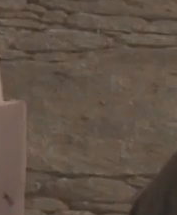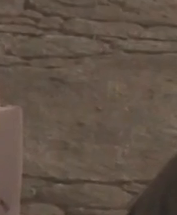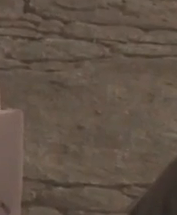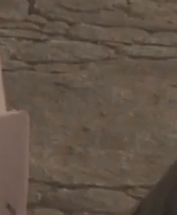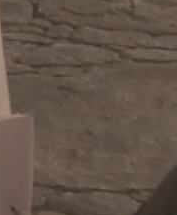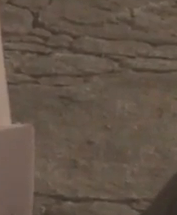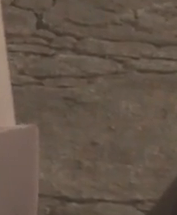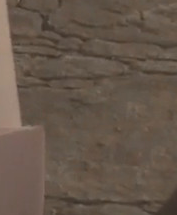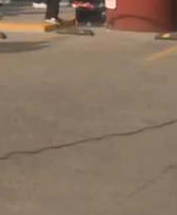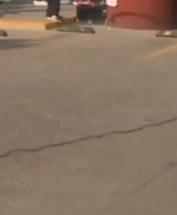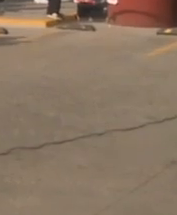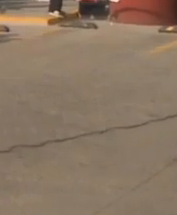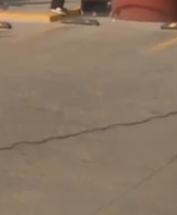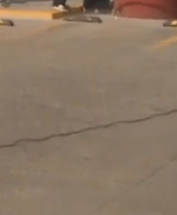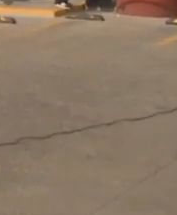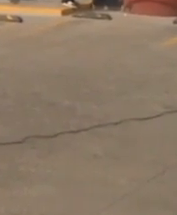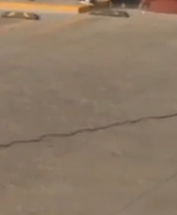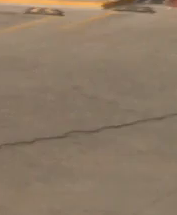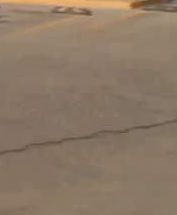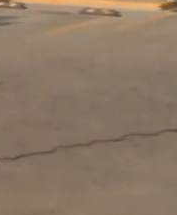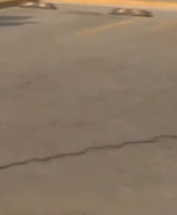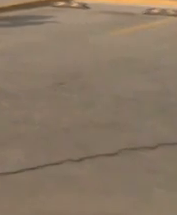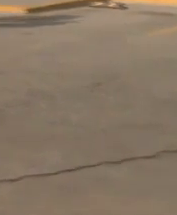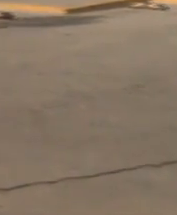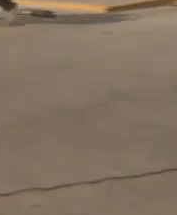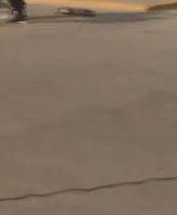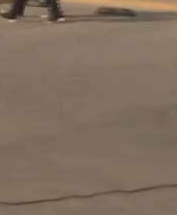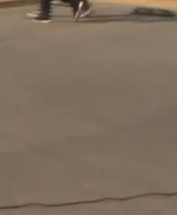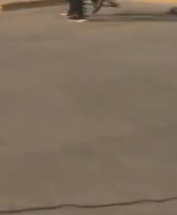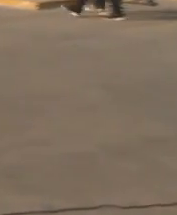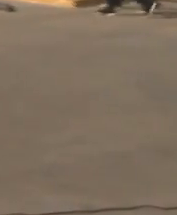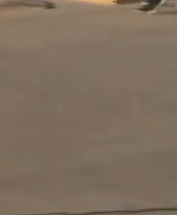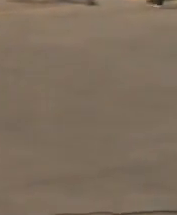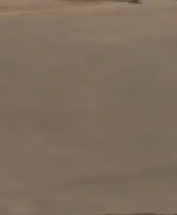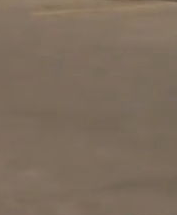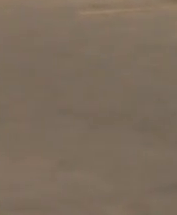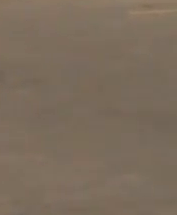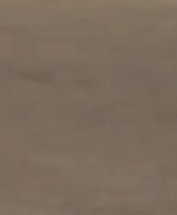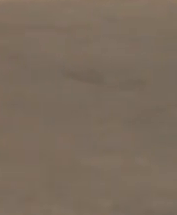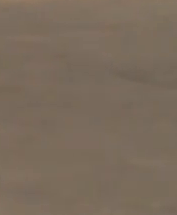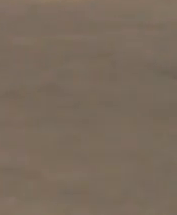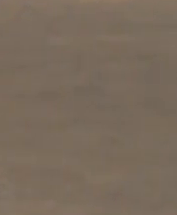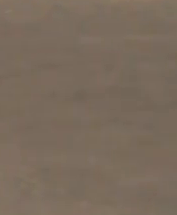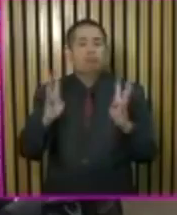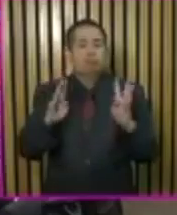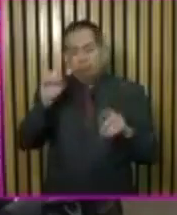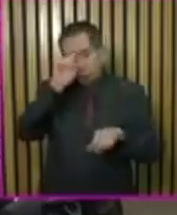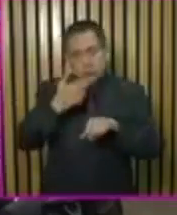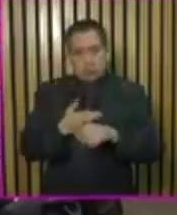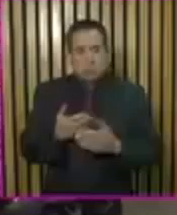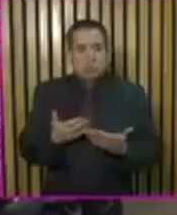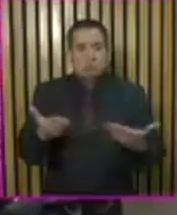la distribución de los tiempos del estado en radio y televisión la renovación de órganos directivos de los organismos públicos locales electorales